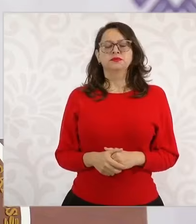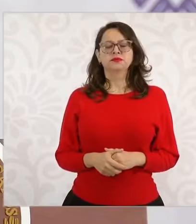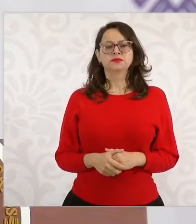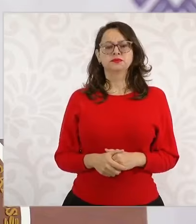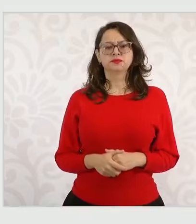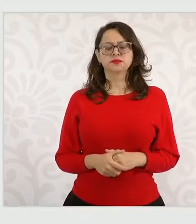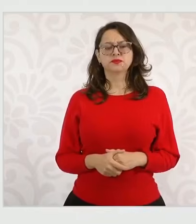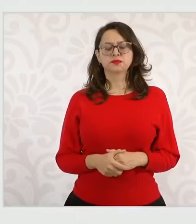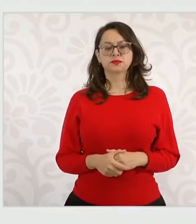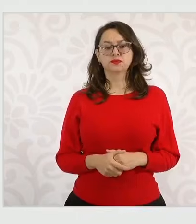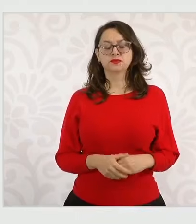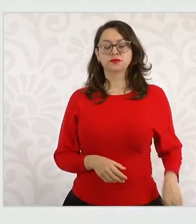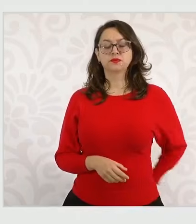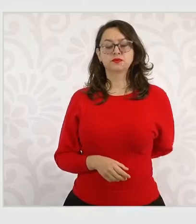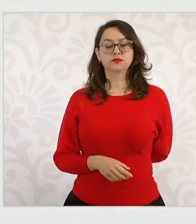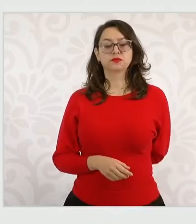disminuido